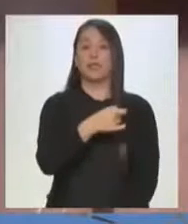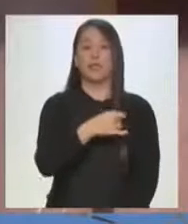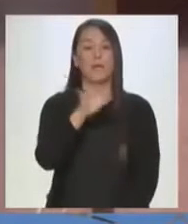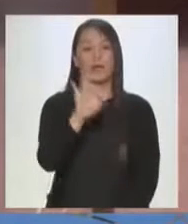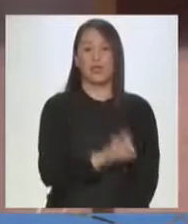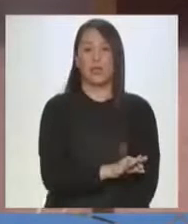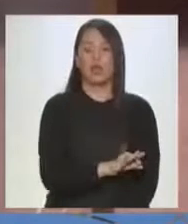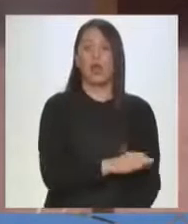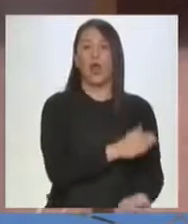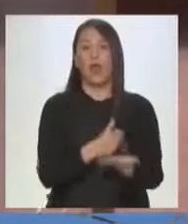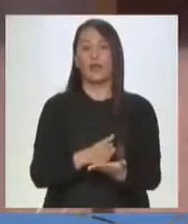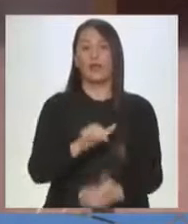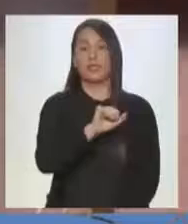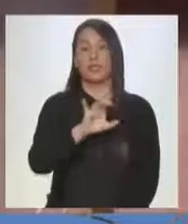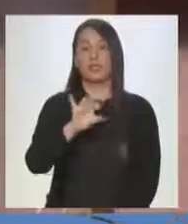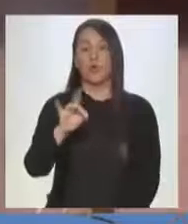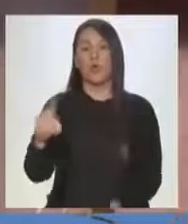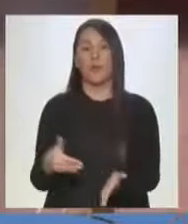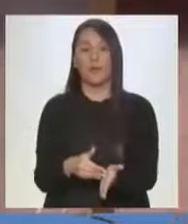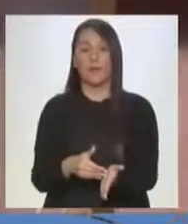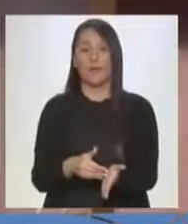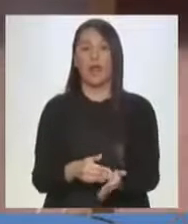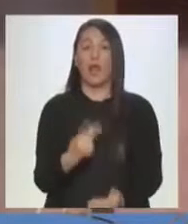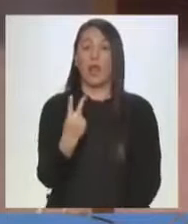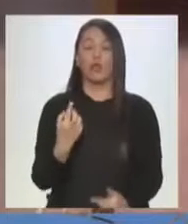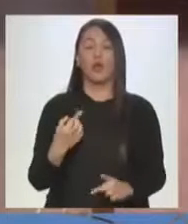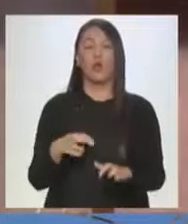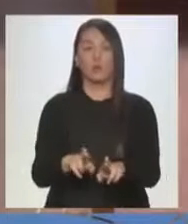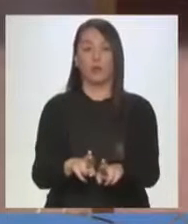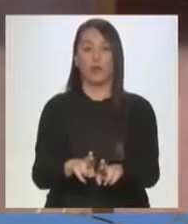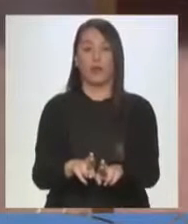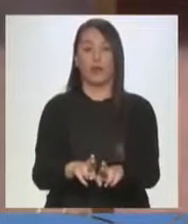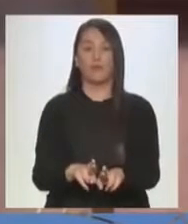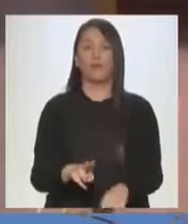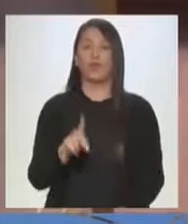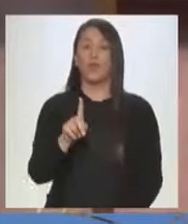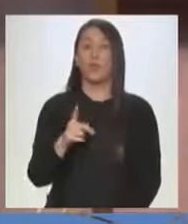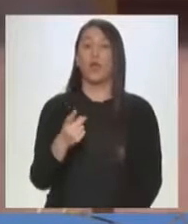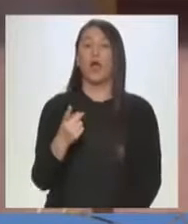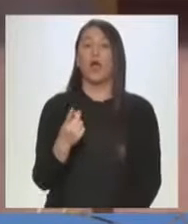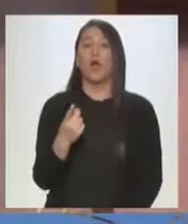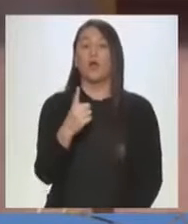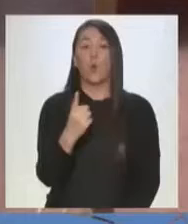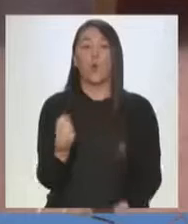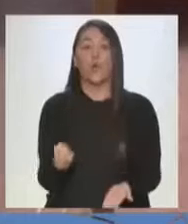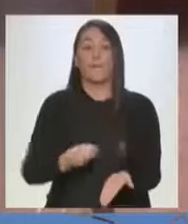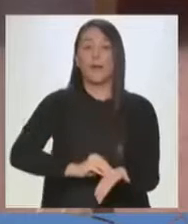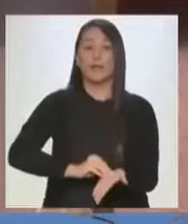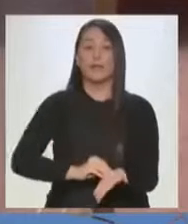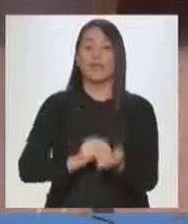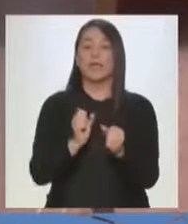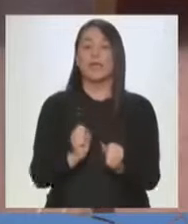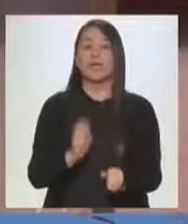ingresos y hasta por 650.000 pesos en dos oportunidades y una oportunidad adicional para aquellos que no hubieran calificado a recibir